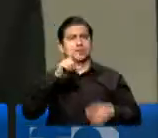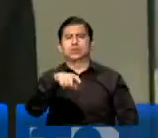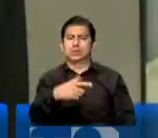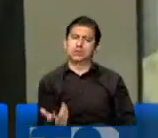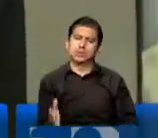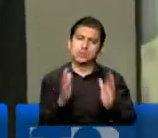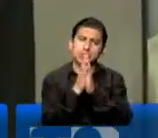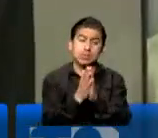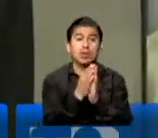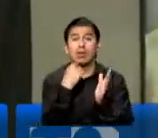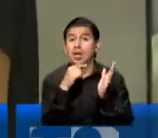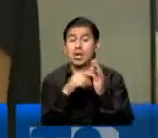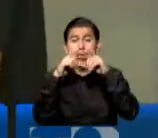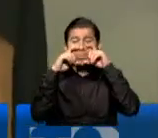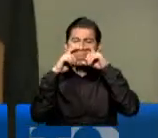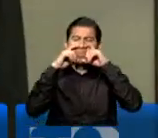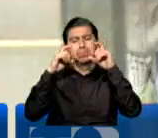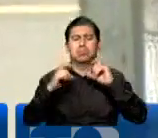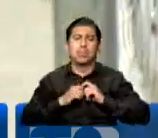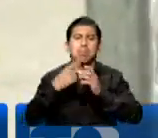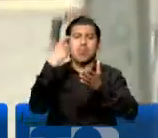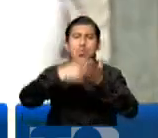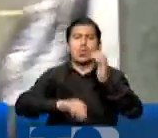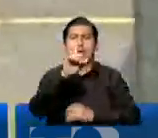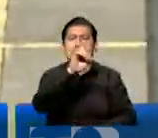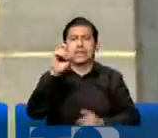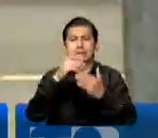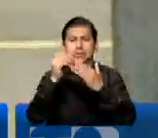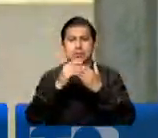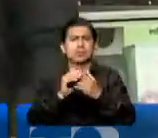obligatorio y si incumple esta medida deberá pagar $100. Pero